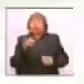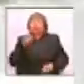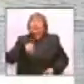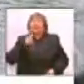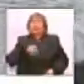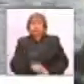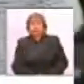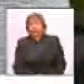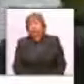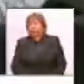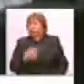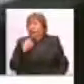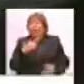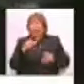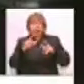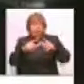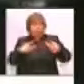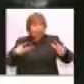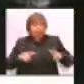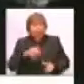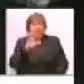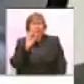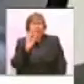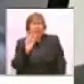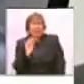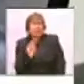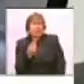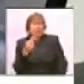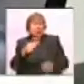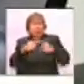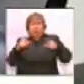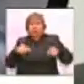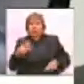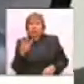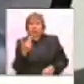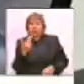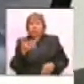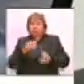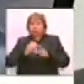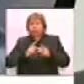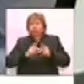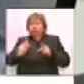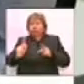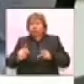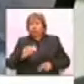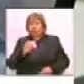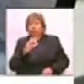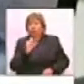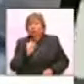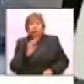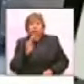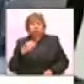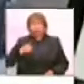necesita. Se trata de un área de 6.000 metros cuadrados ubicada en el kilómetro 13 de la carretera Federico Basadre, cedida por